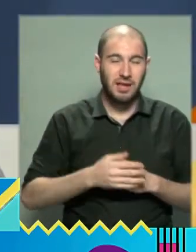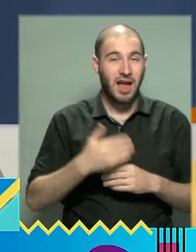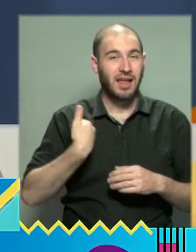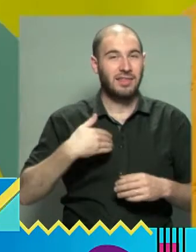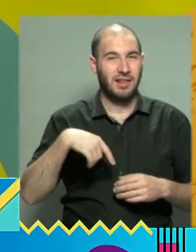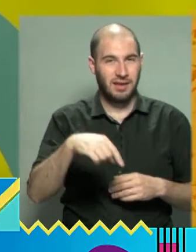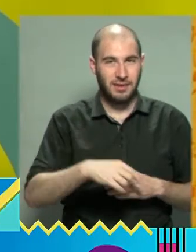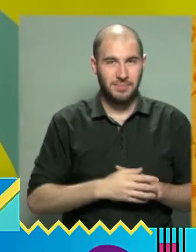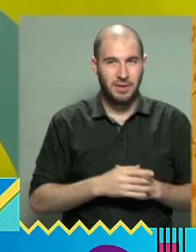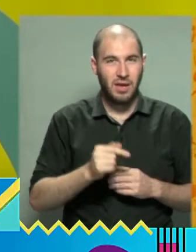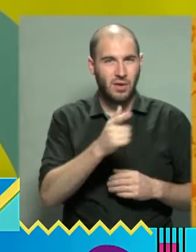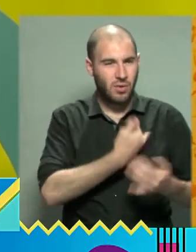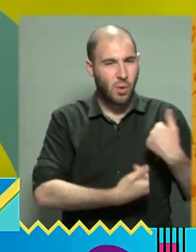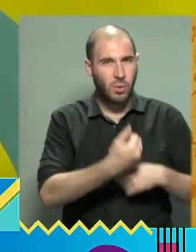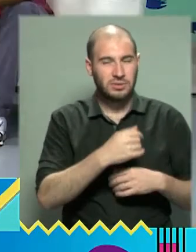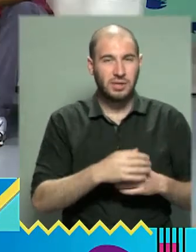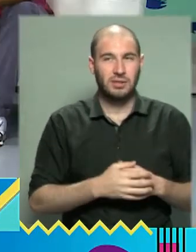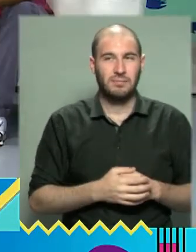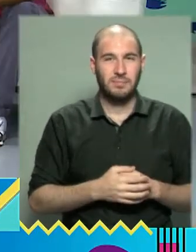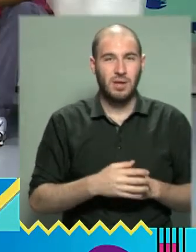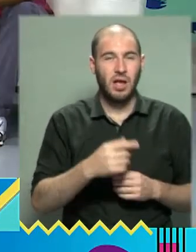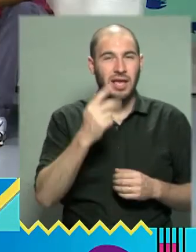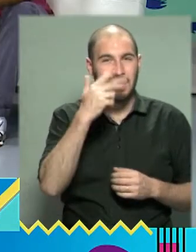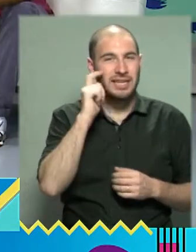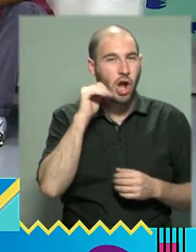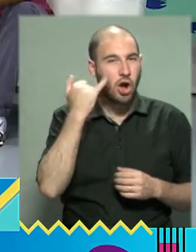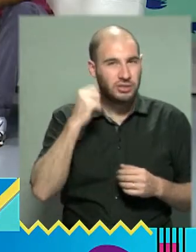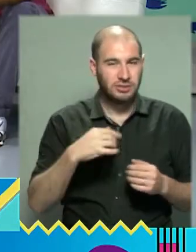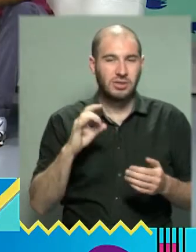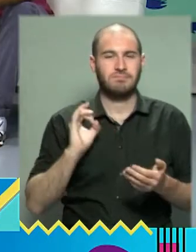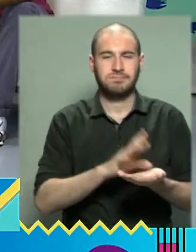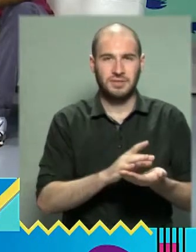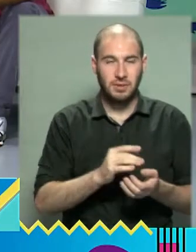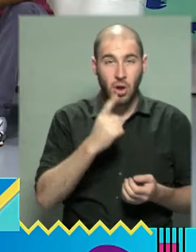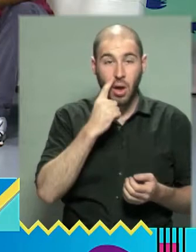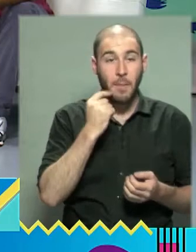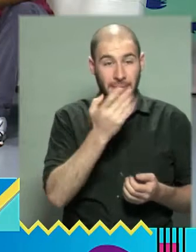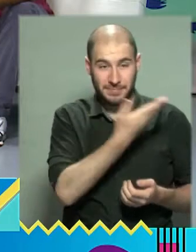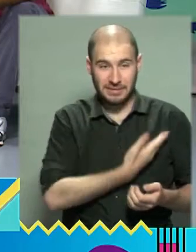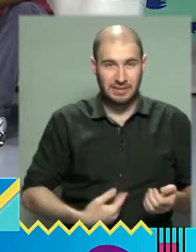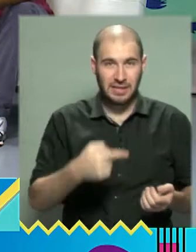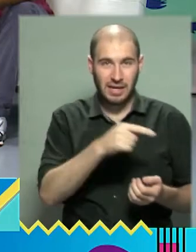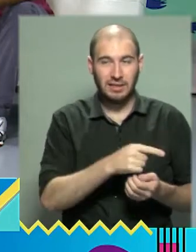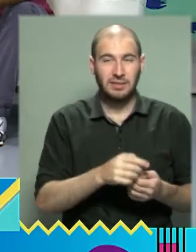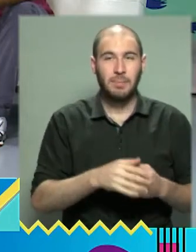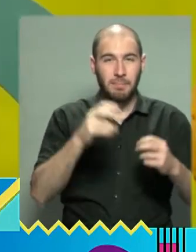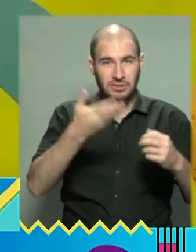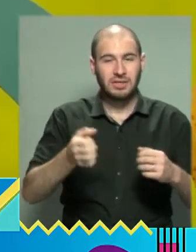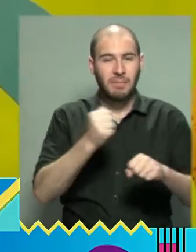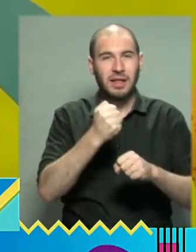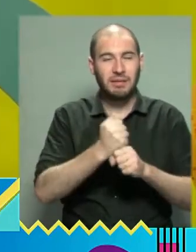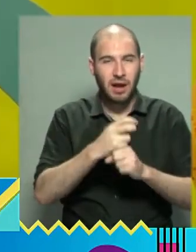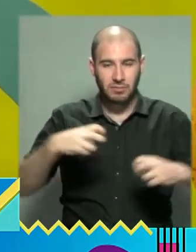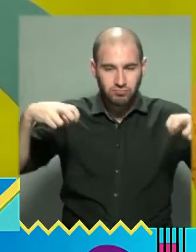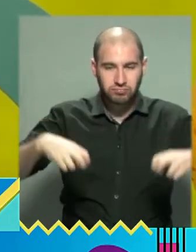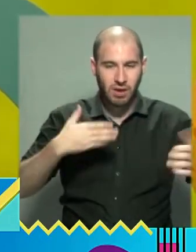Argentina. Hablaban un poco del golpe de Irigoyen en esto. Irigoyen fue una de las primeras personas que se sentó con los trabajadores en la misma